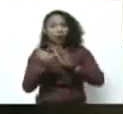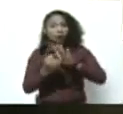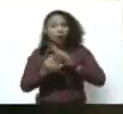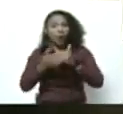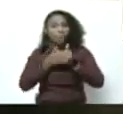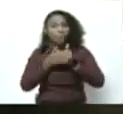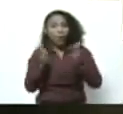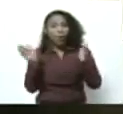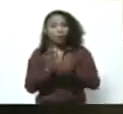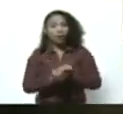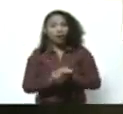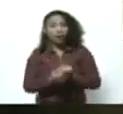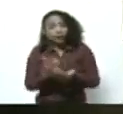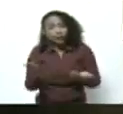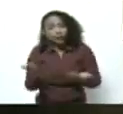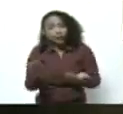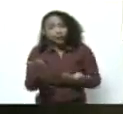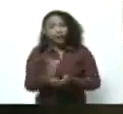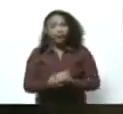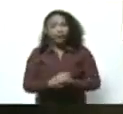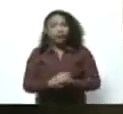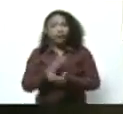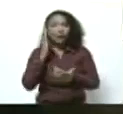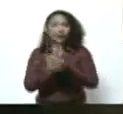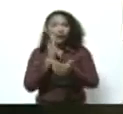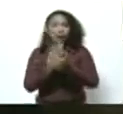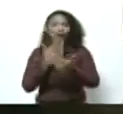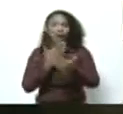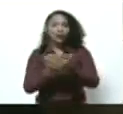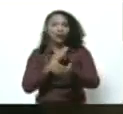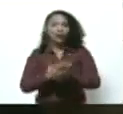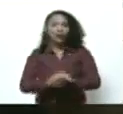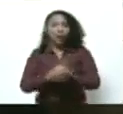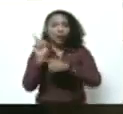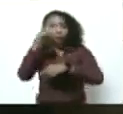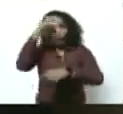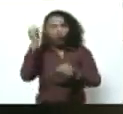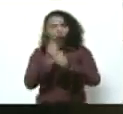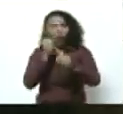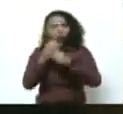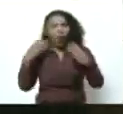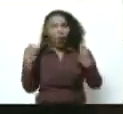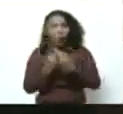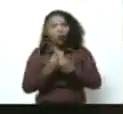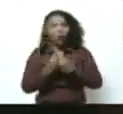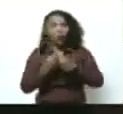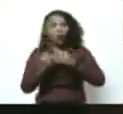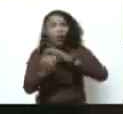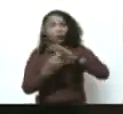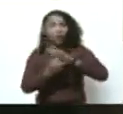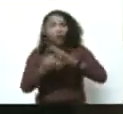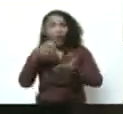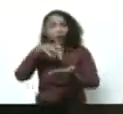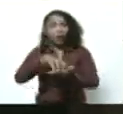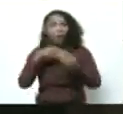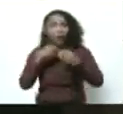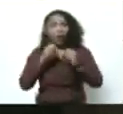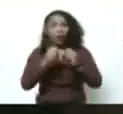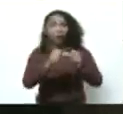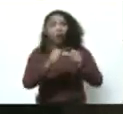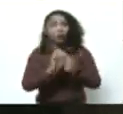abierta y siempre agradecer este trabajo en conjunto entre las instituciones del Estado para